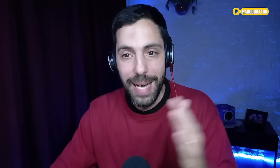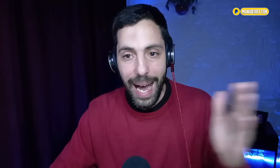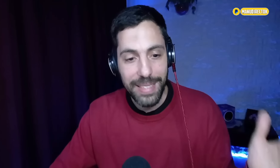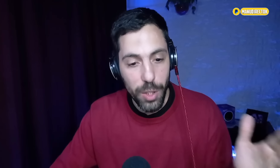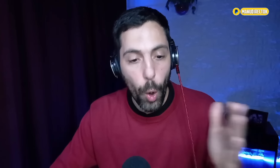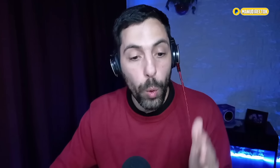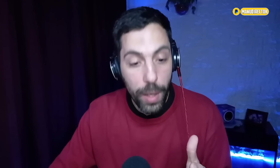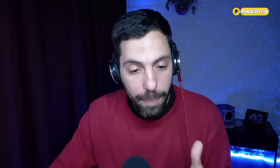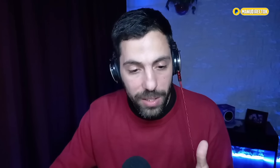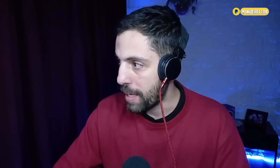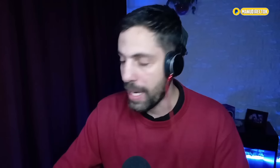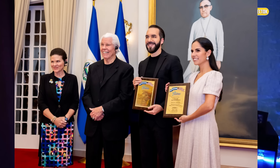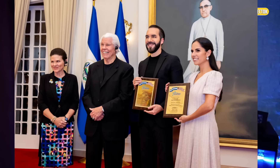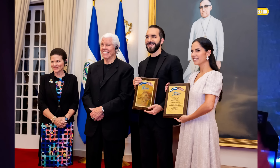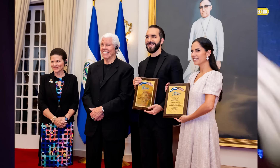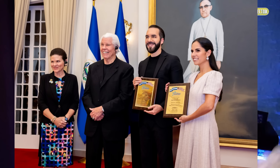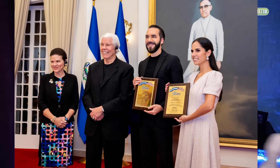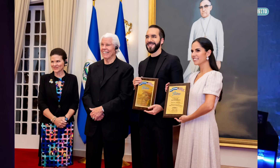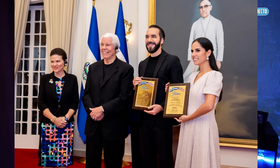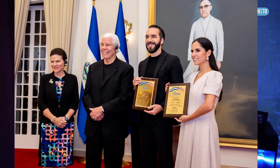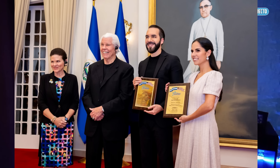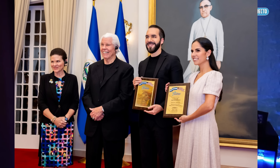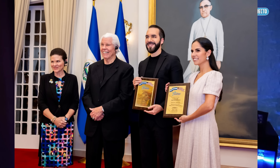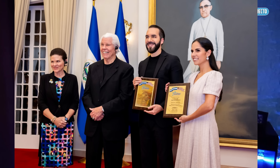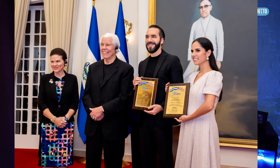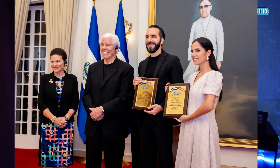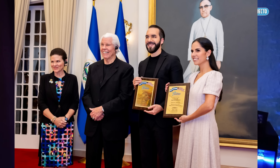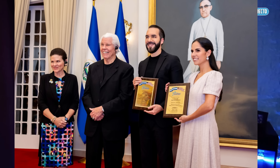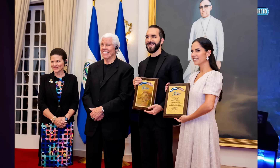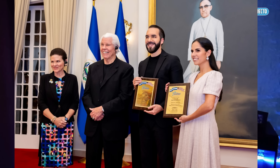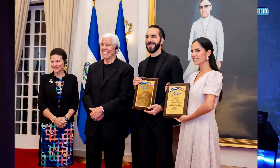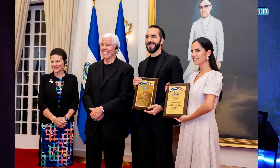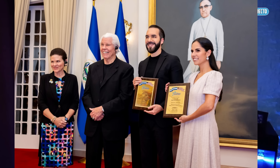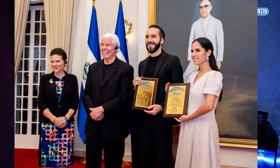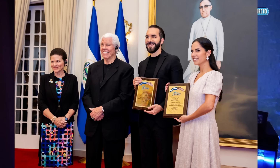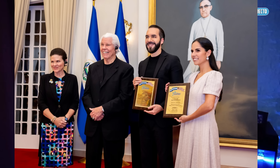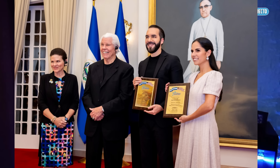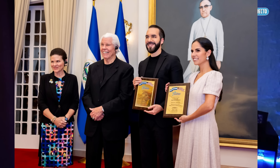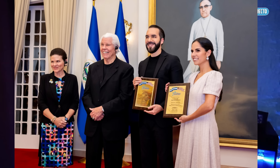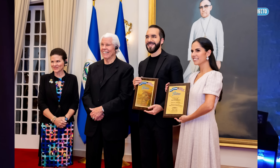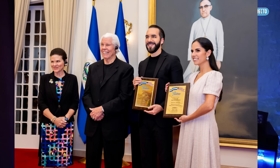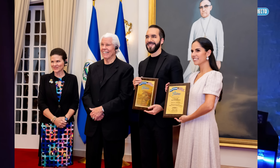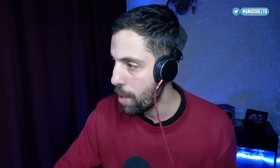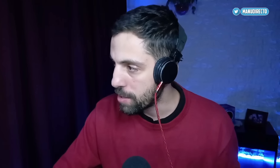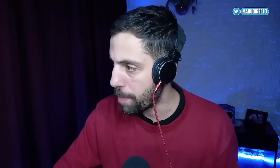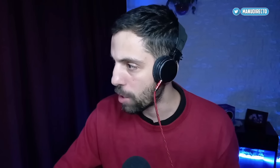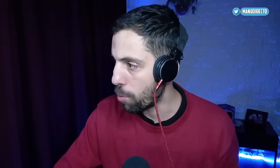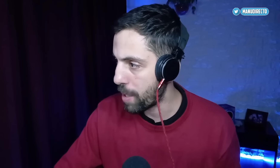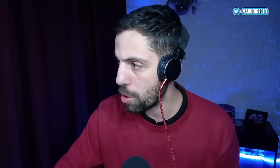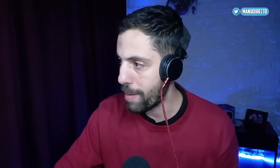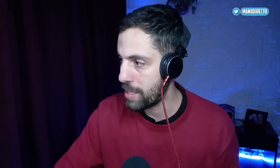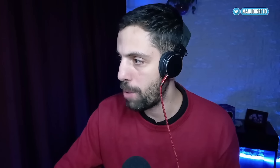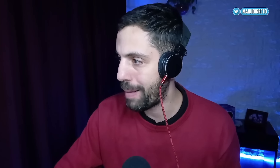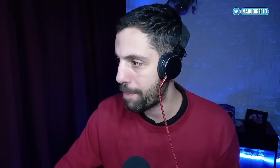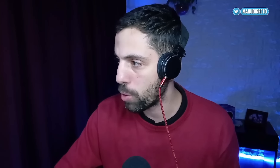ir haciendo un repaso y por qué se dio ese reconocimiento a esta fundación, que no se las voy a repetir porque soy malísimo. Sepan disculpar,